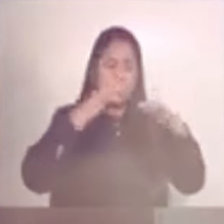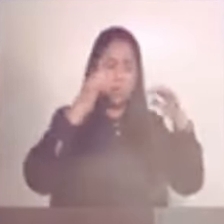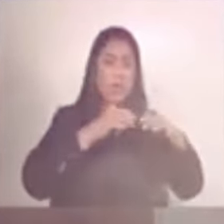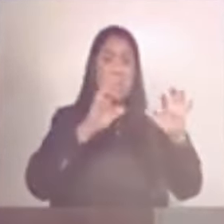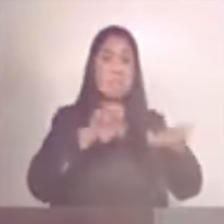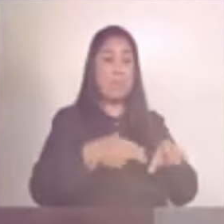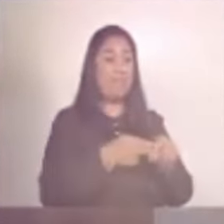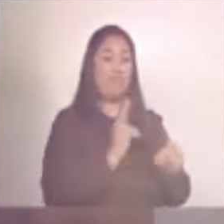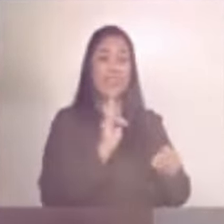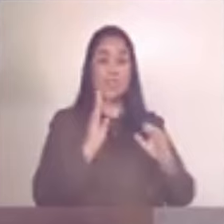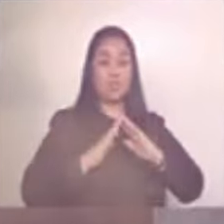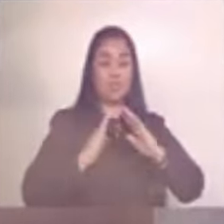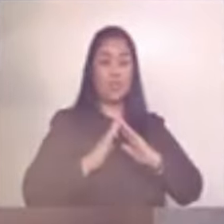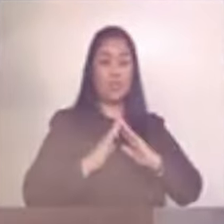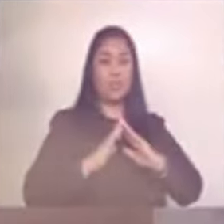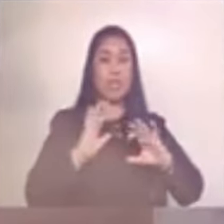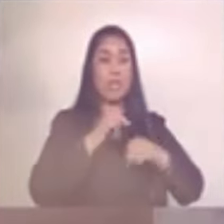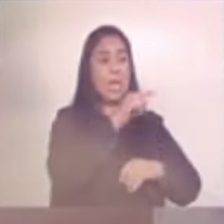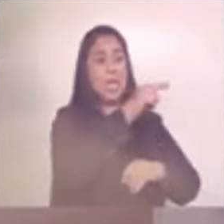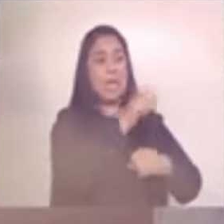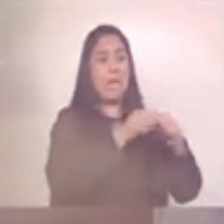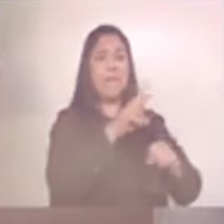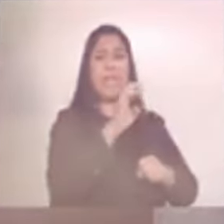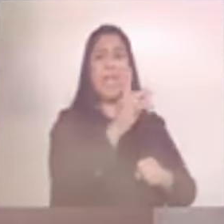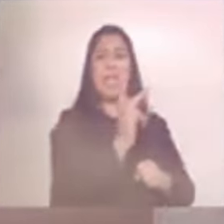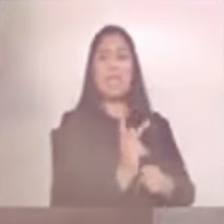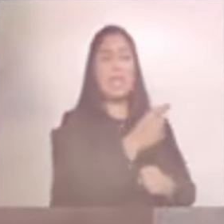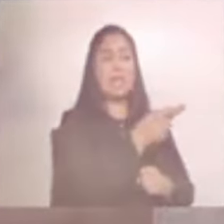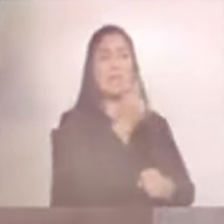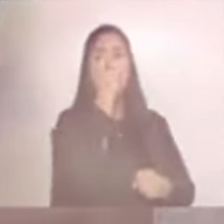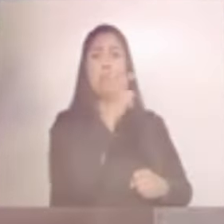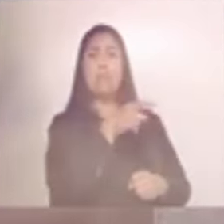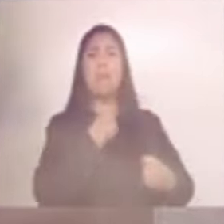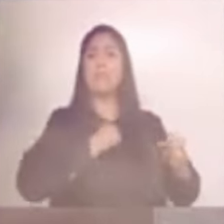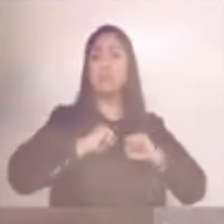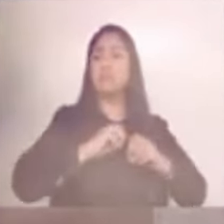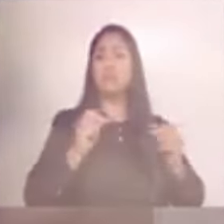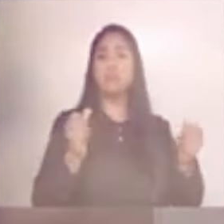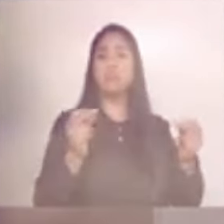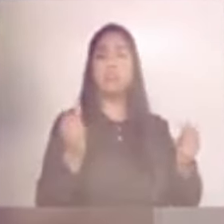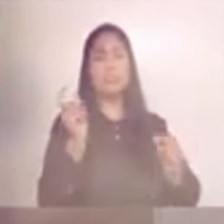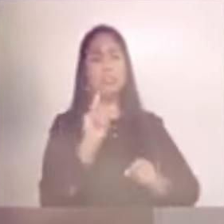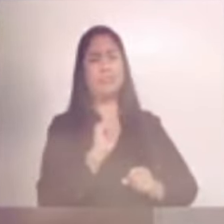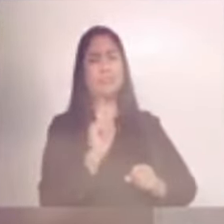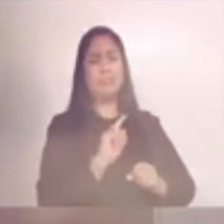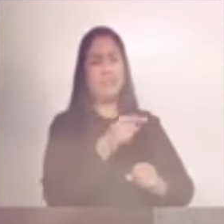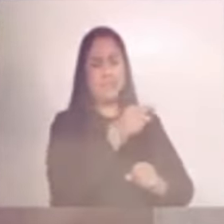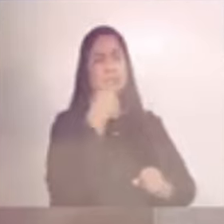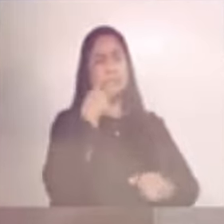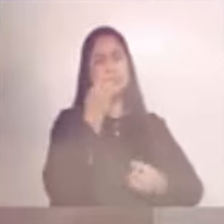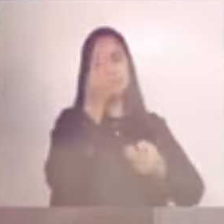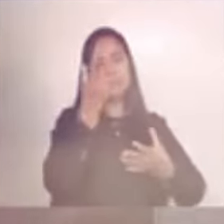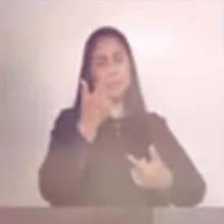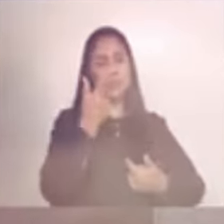han abandonado sus hogares y el señor por el momento no se ha puesto pilas para arreglar. Solo eso, señor